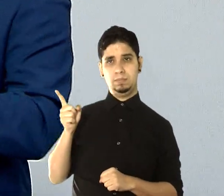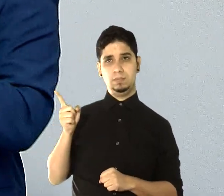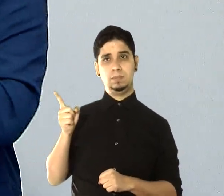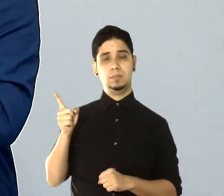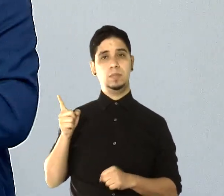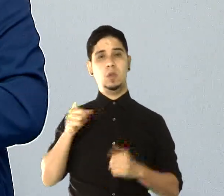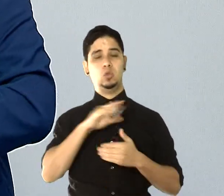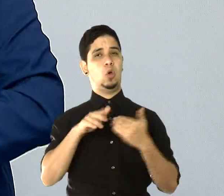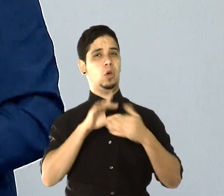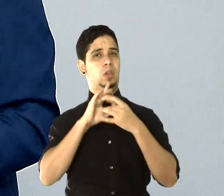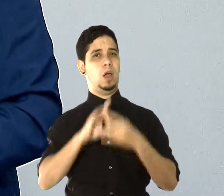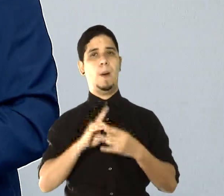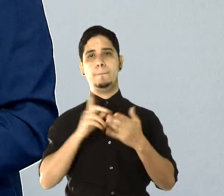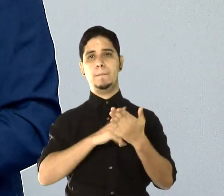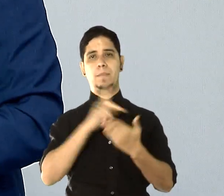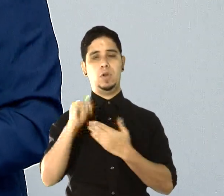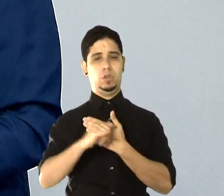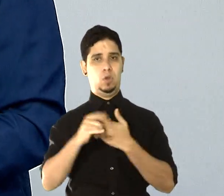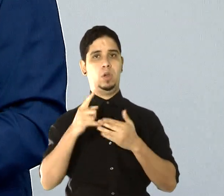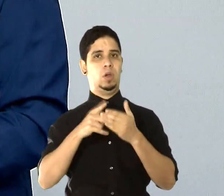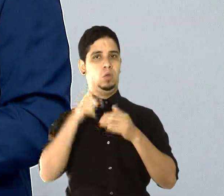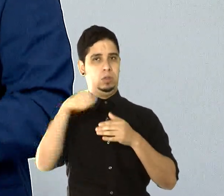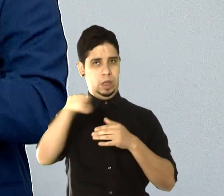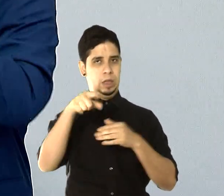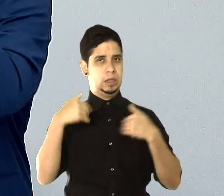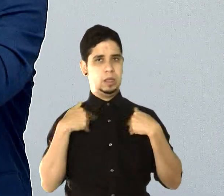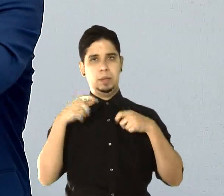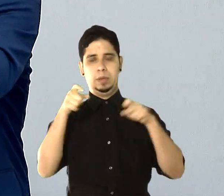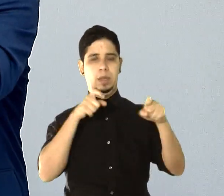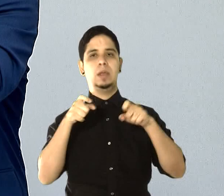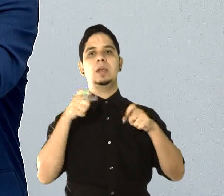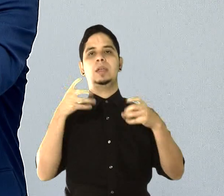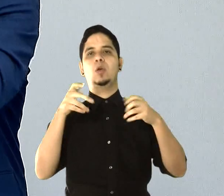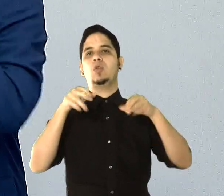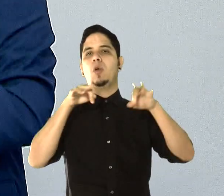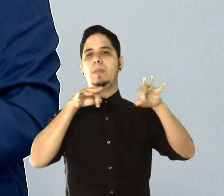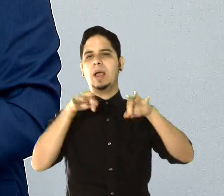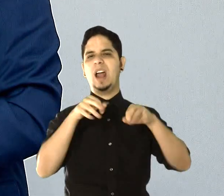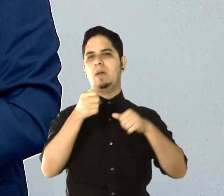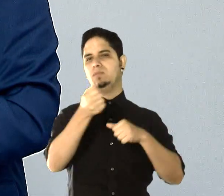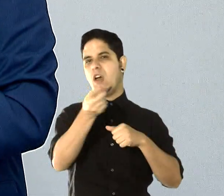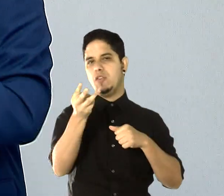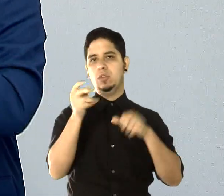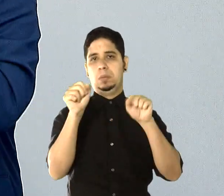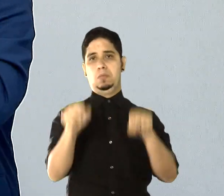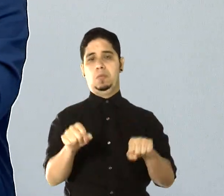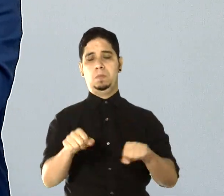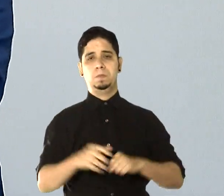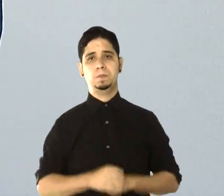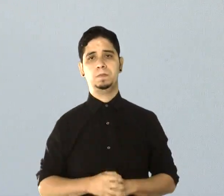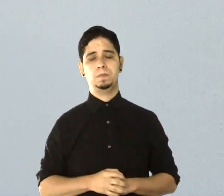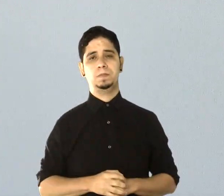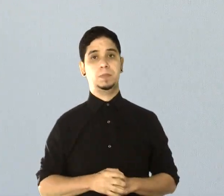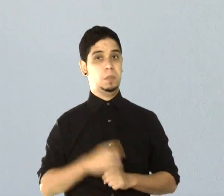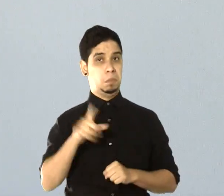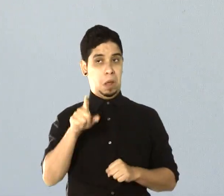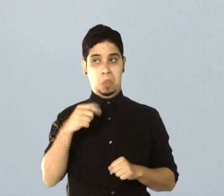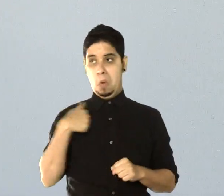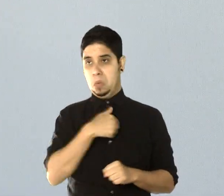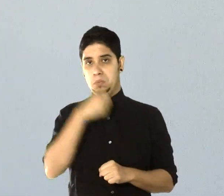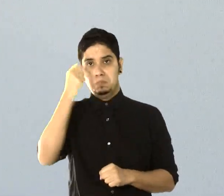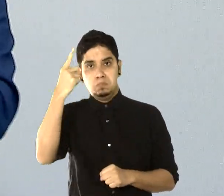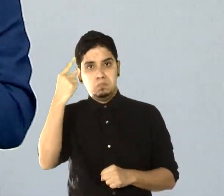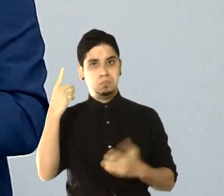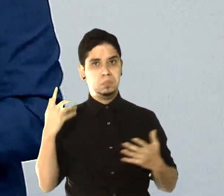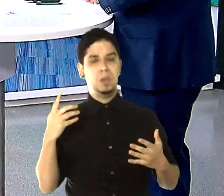trata de todos los proyectos que ustedes tienen que administrar o trabajar. Nos gustaría que nos explicara alguno de ellos para tener una idea de lo que se